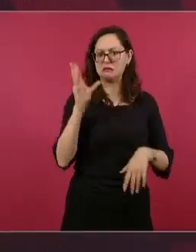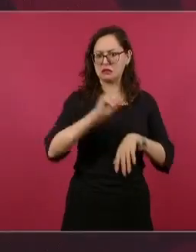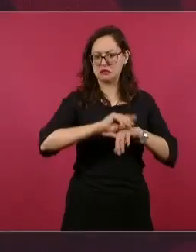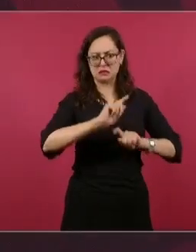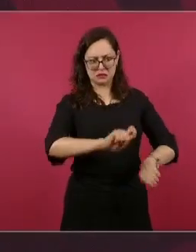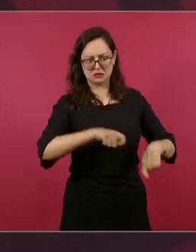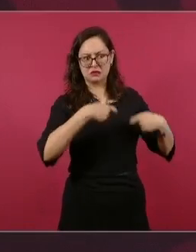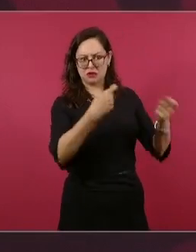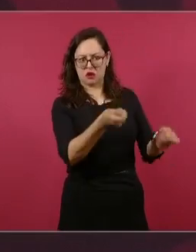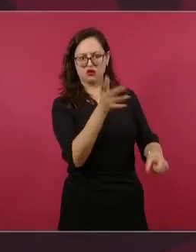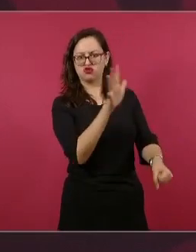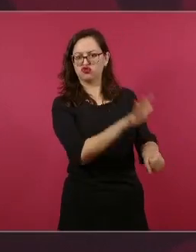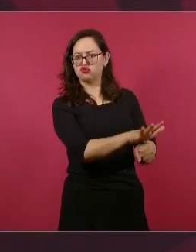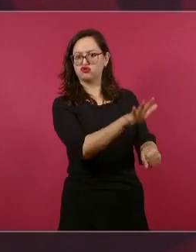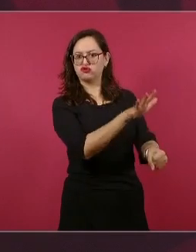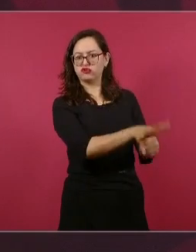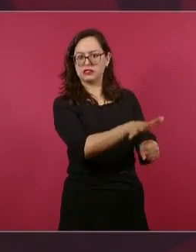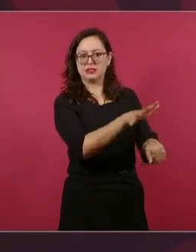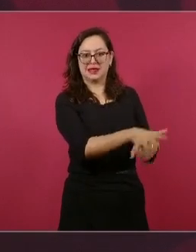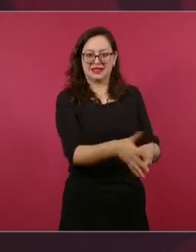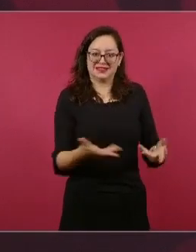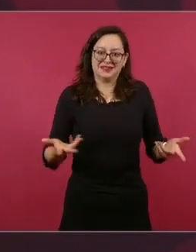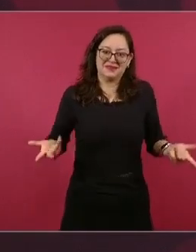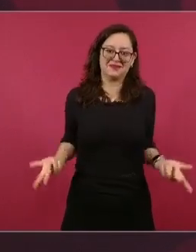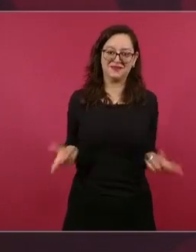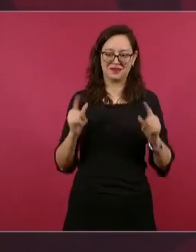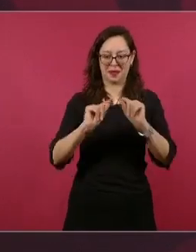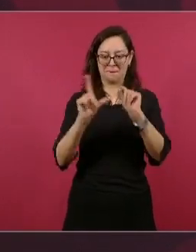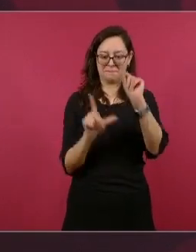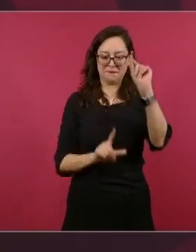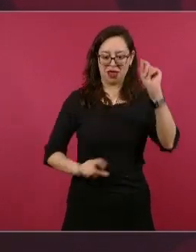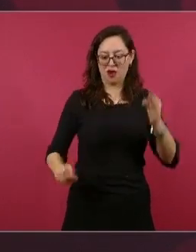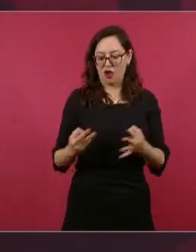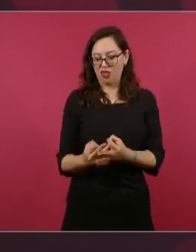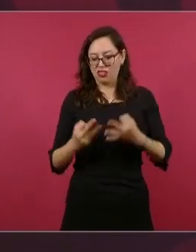imagínense si les dieron la mitad del territorio,